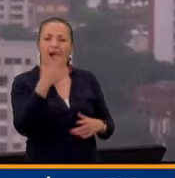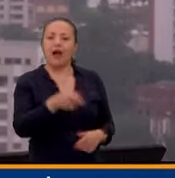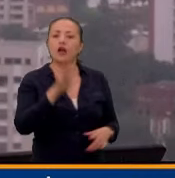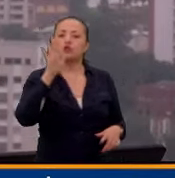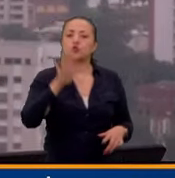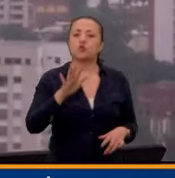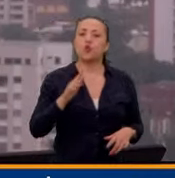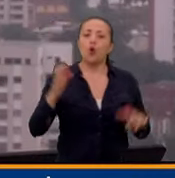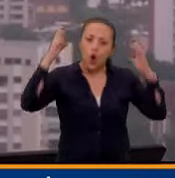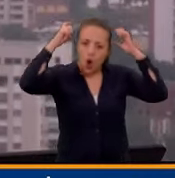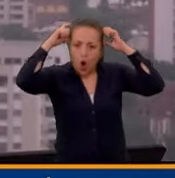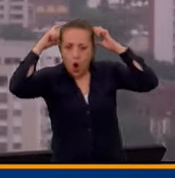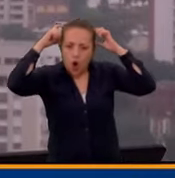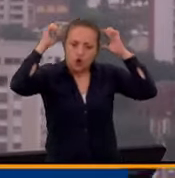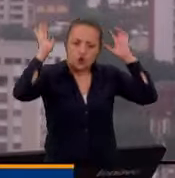la sequía en esa zona de Cundinamarca.